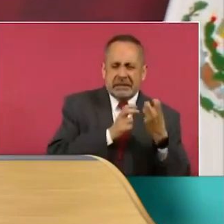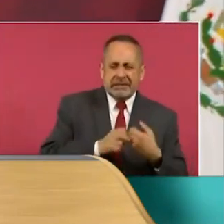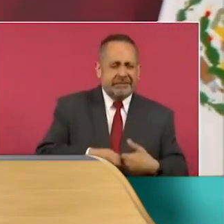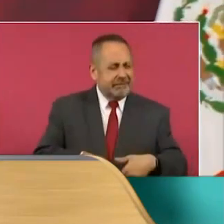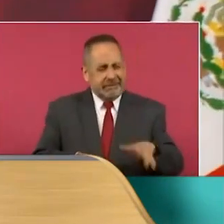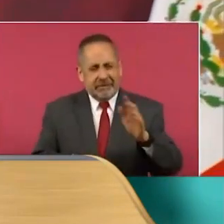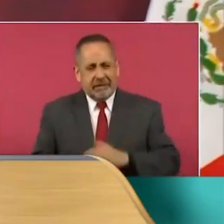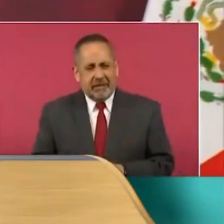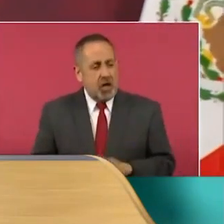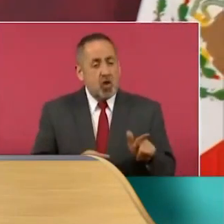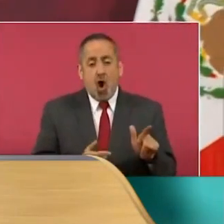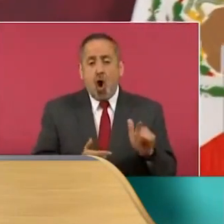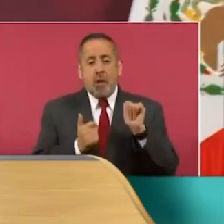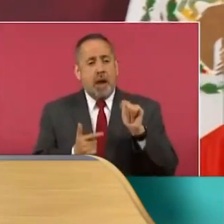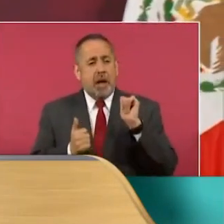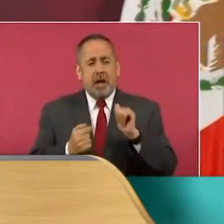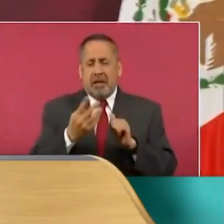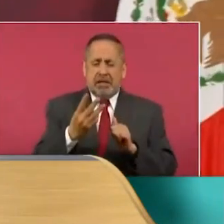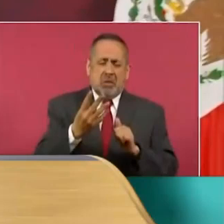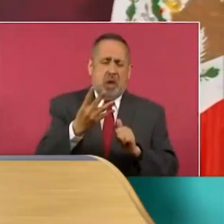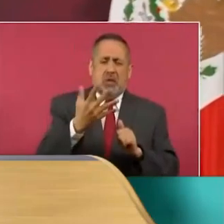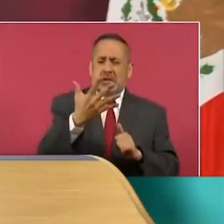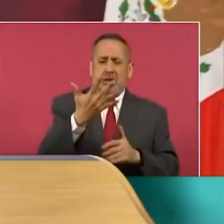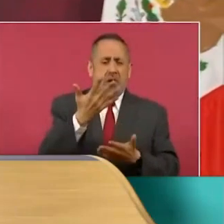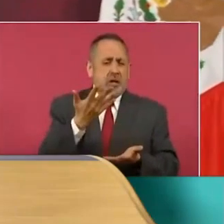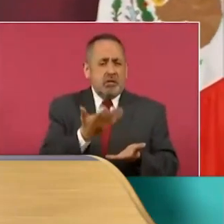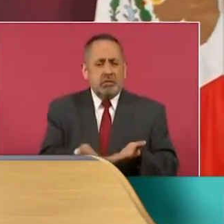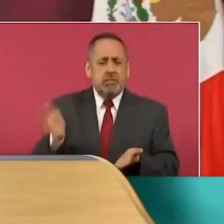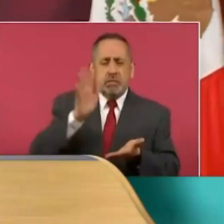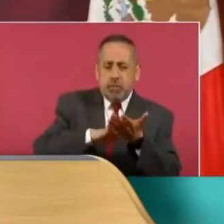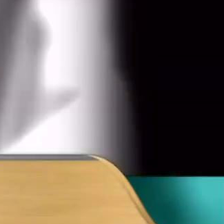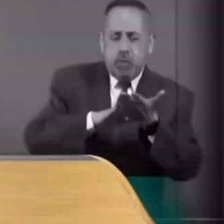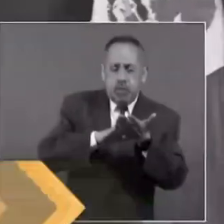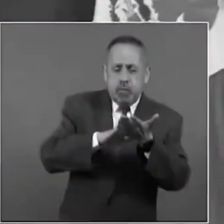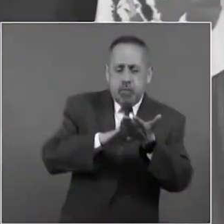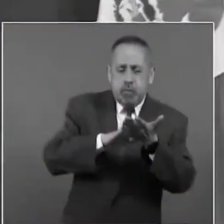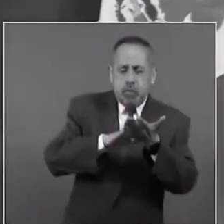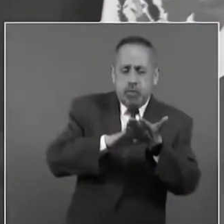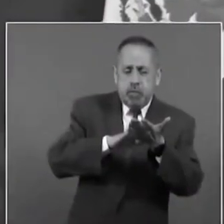y cobraban 3, 4, 5 veces más de lo estimado.